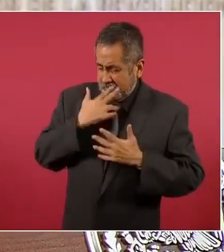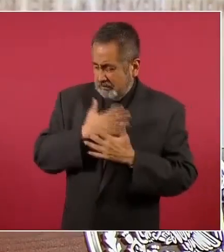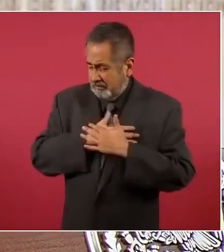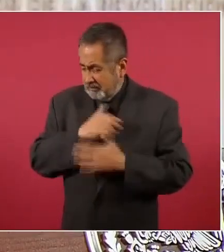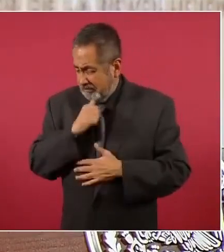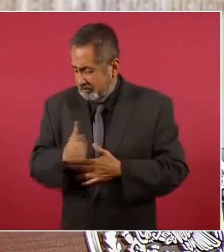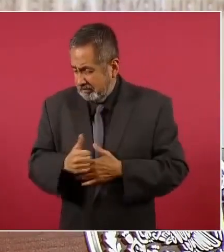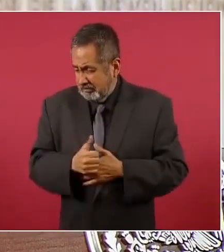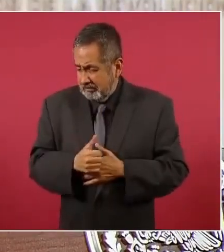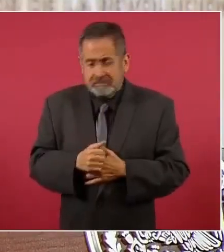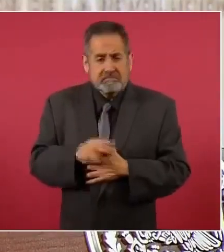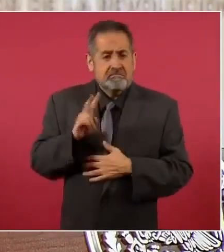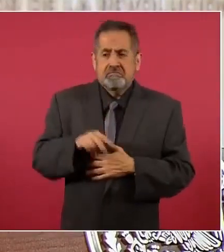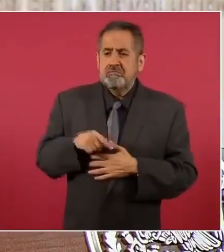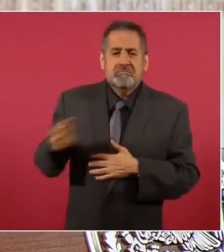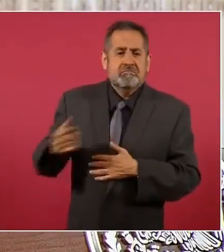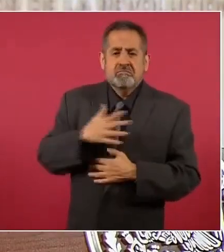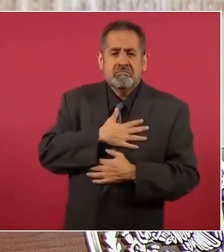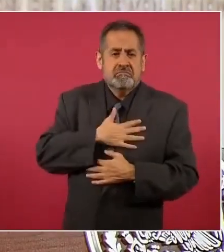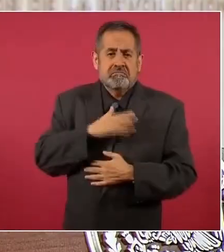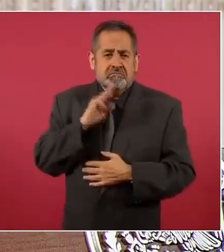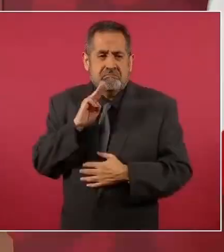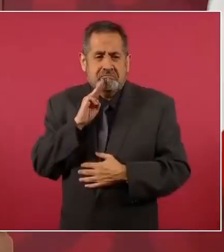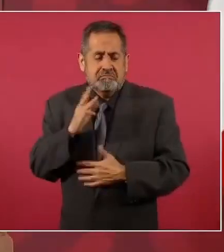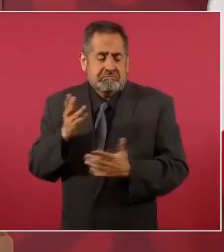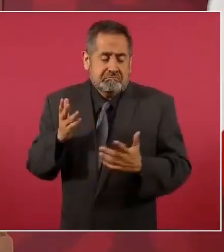no quiere a su madre,